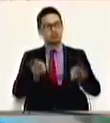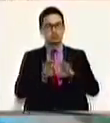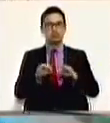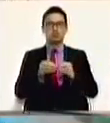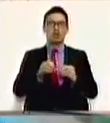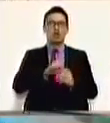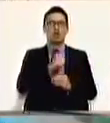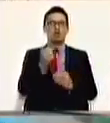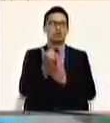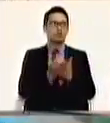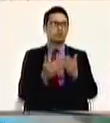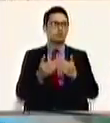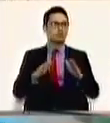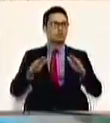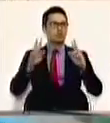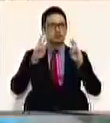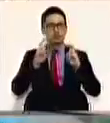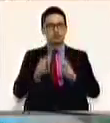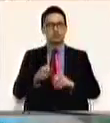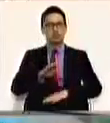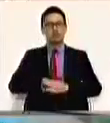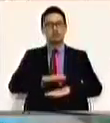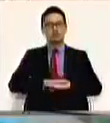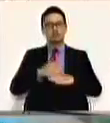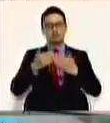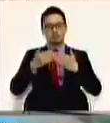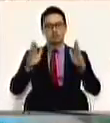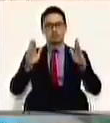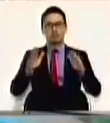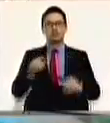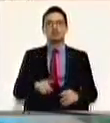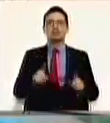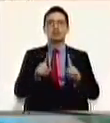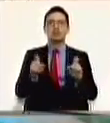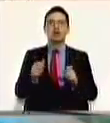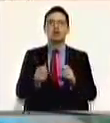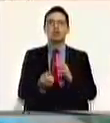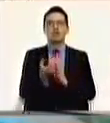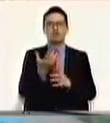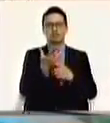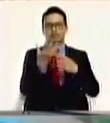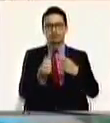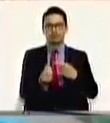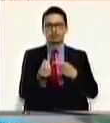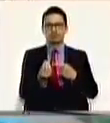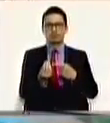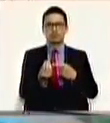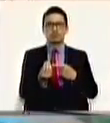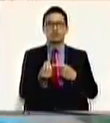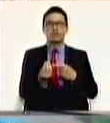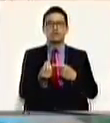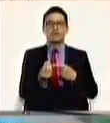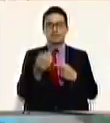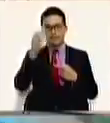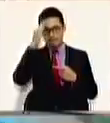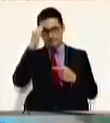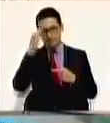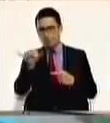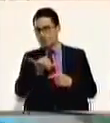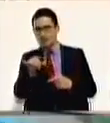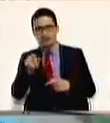otro capítulo de la investigación que tiene que ver con una nueva tipología en la cual, paralelo a la